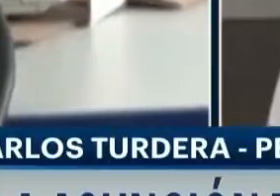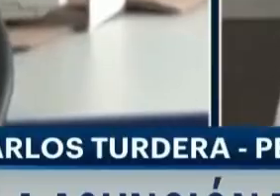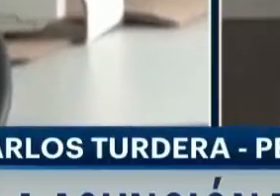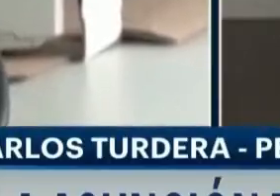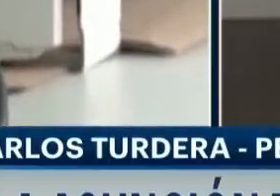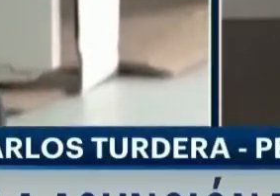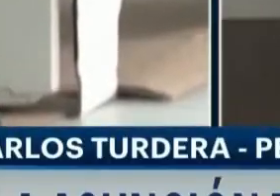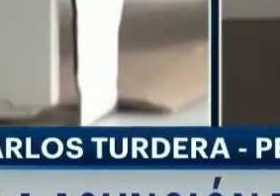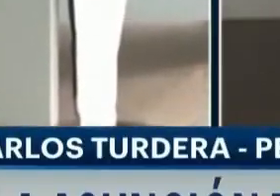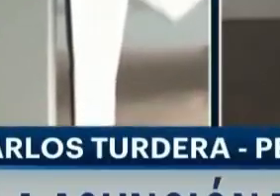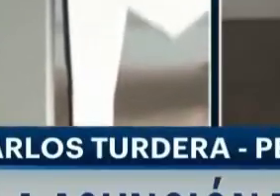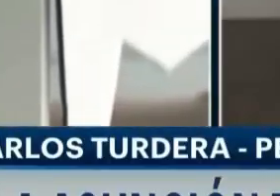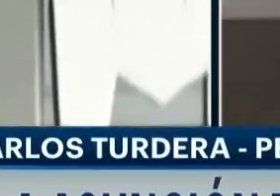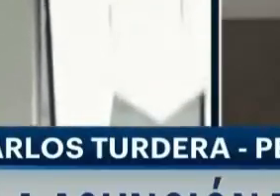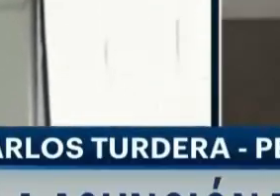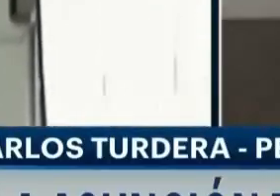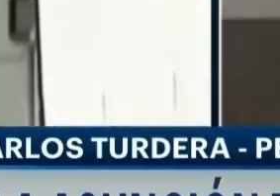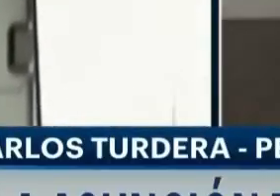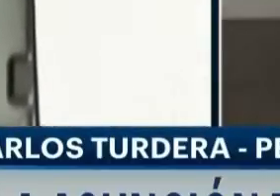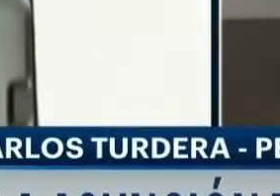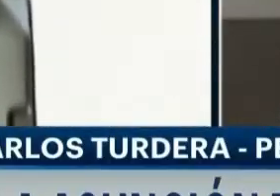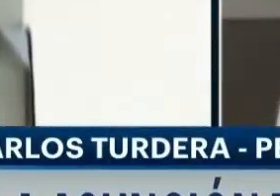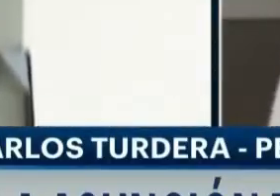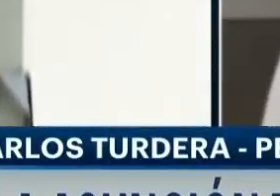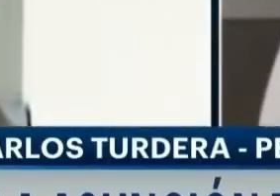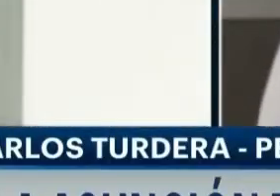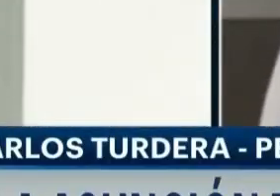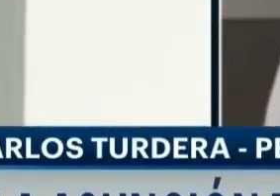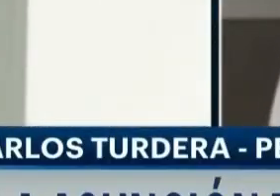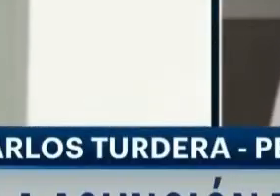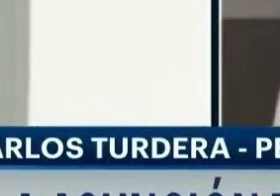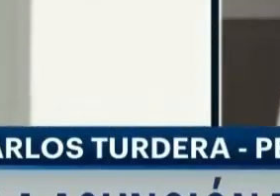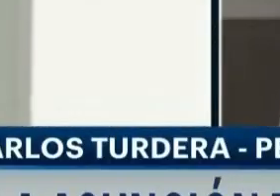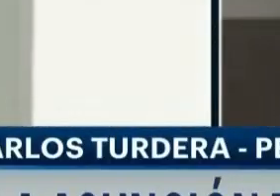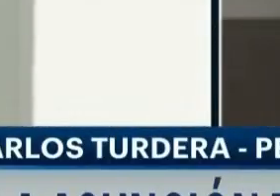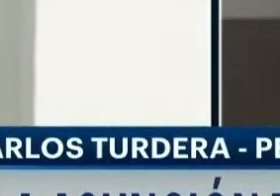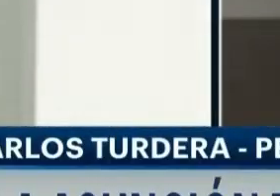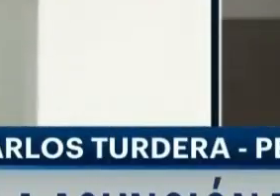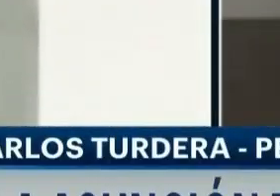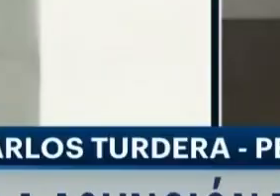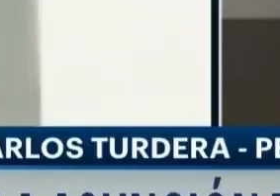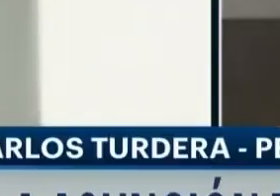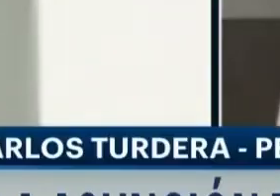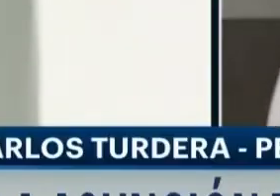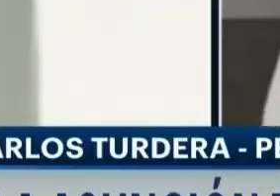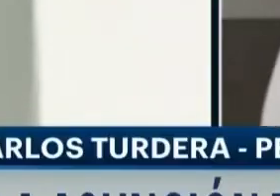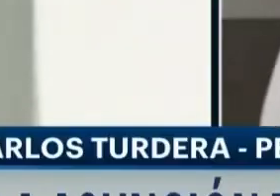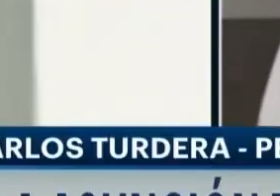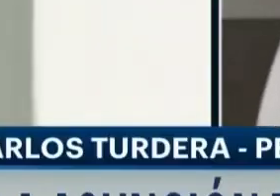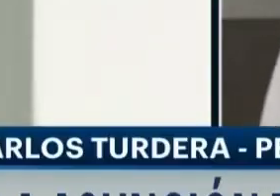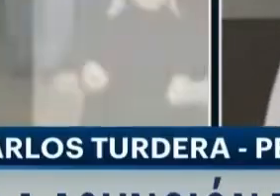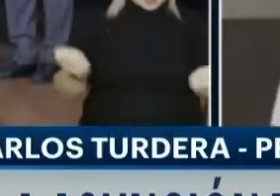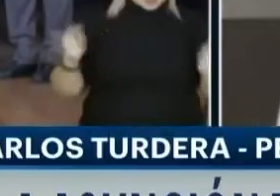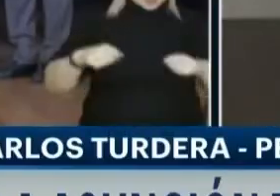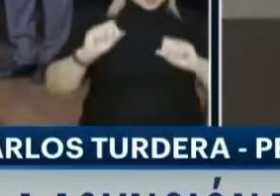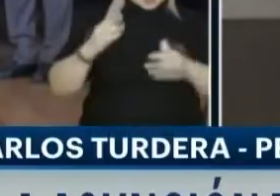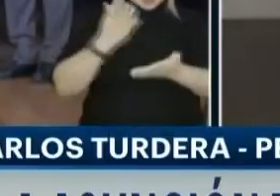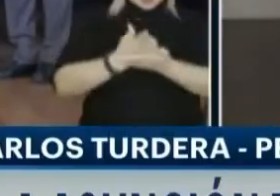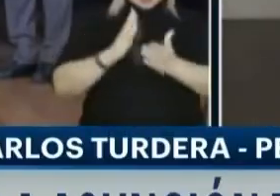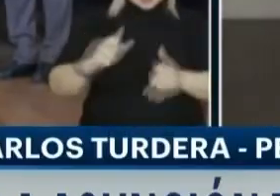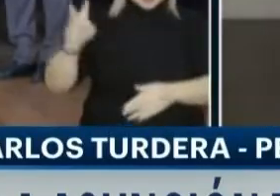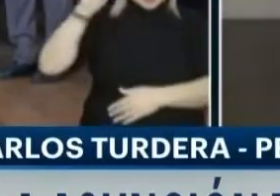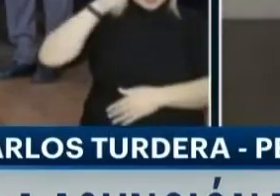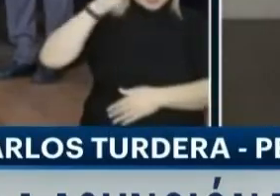como por el vicepresidente Alckmin, es que el gabinete va a tener 37 ministerios. Esto es un 60% más